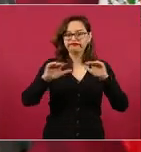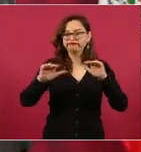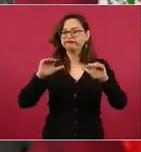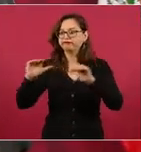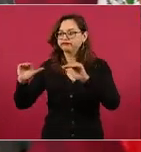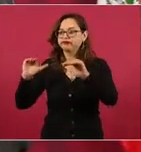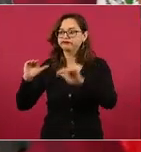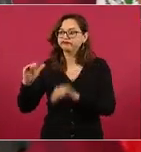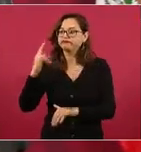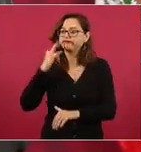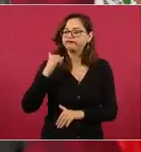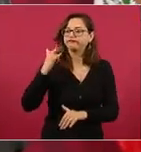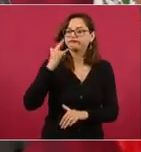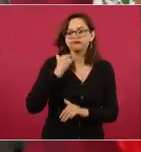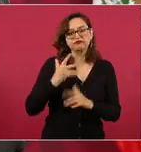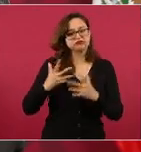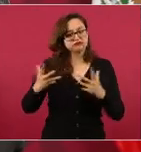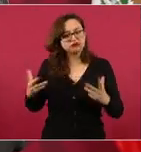perseverancia.